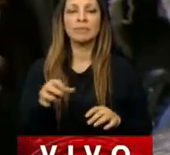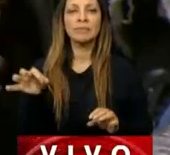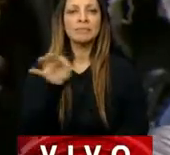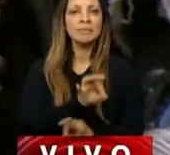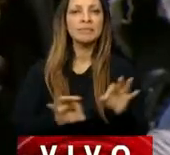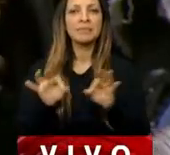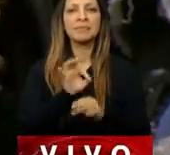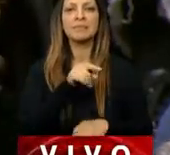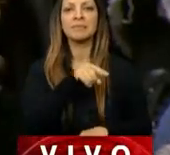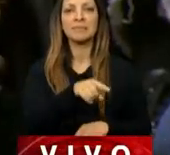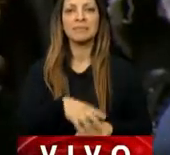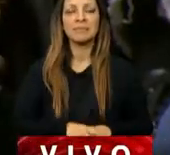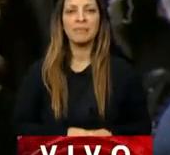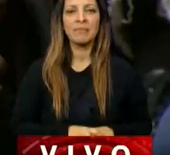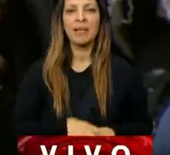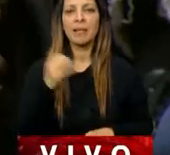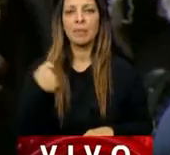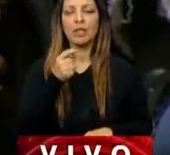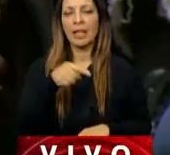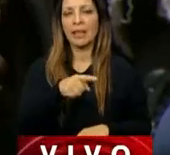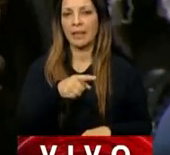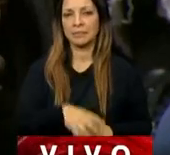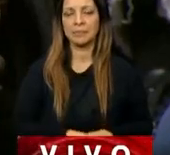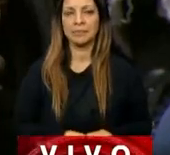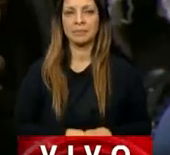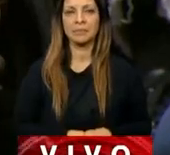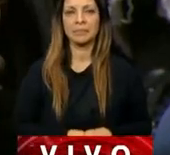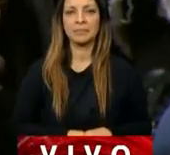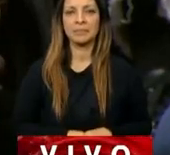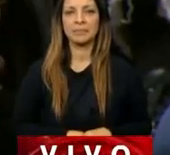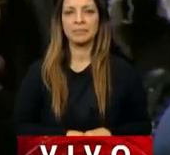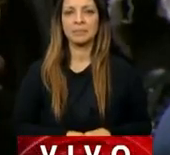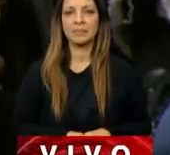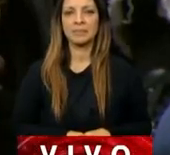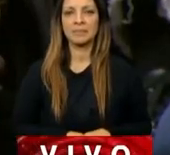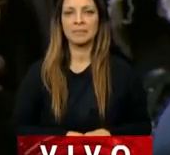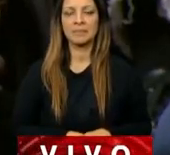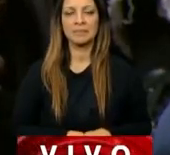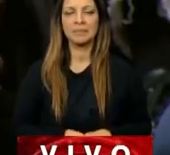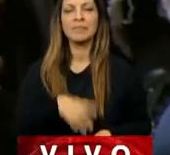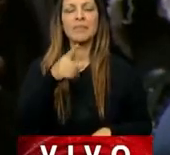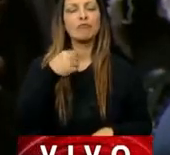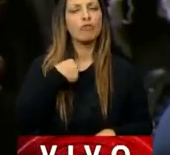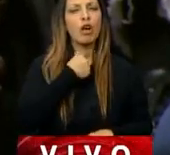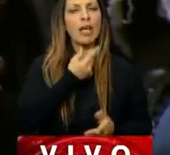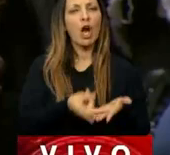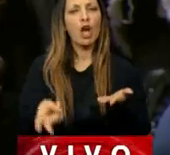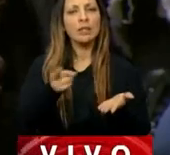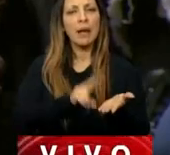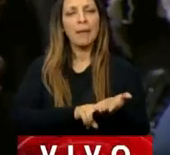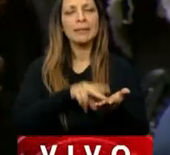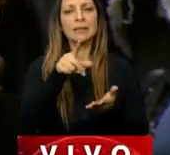hoy está tratando la Cámara de Diputados de la Nación. Sin querer repetir la cantidad de cifras que se han